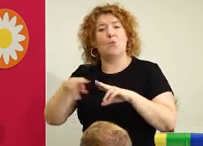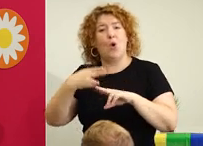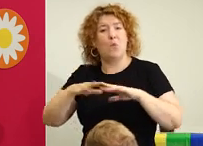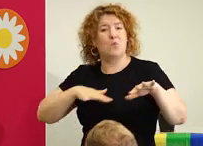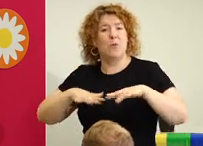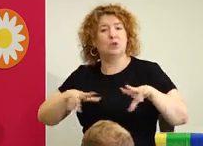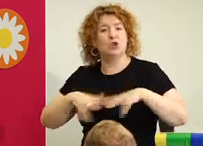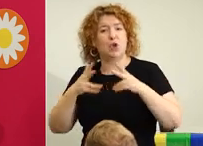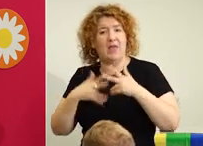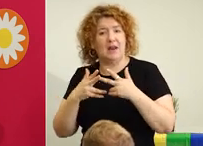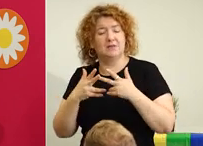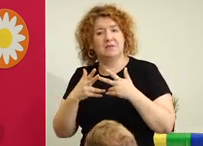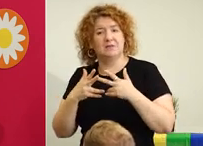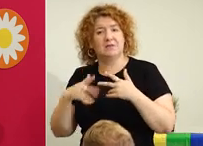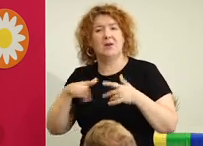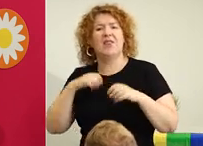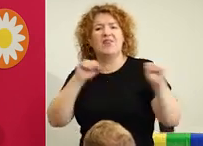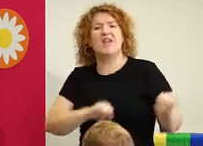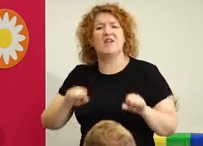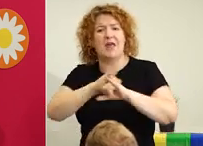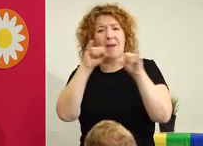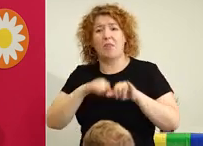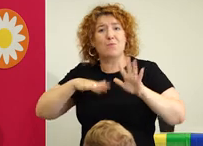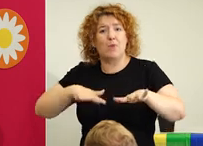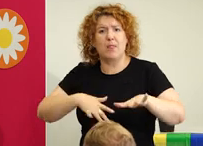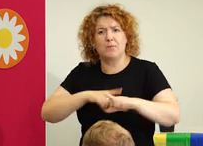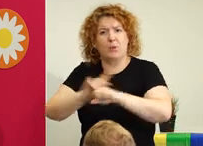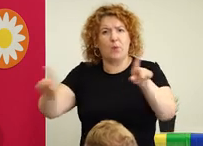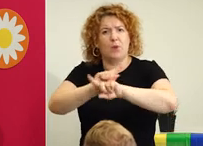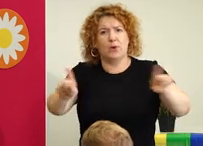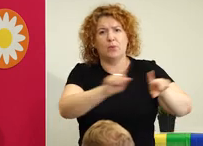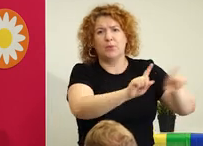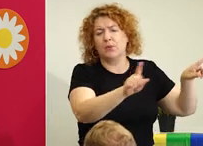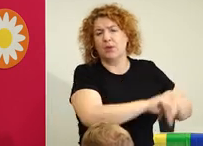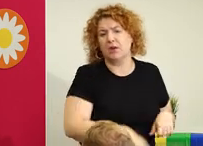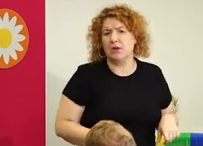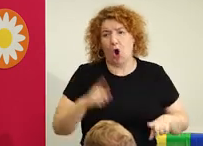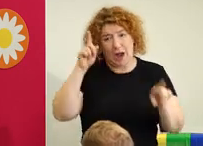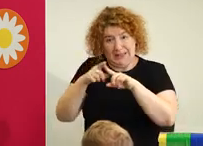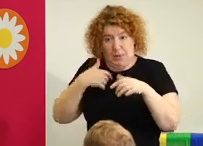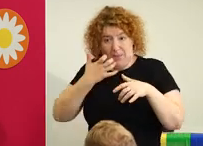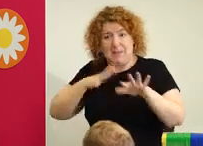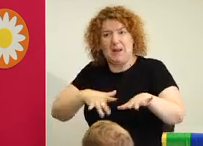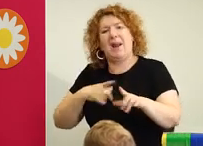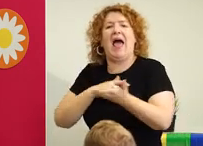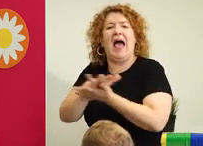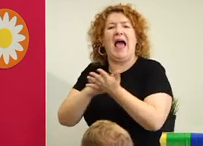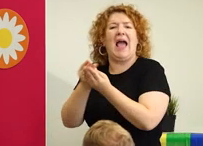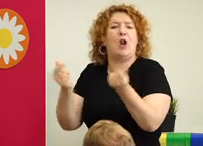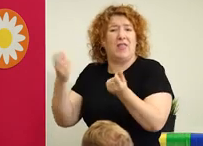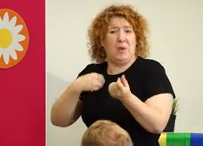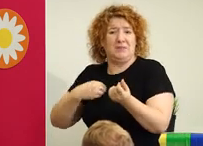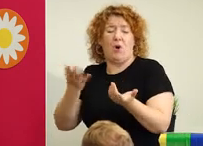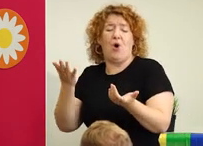a los movimientos sociales que defienden la paz, cómo se impiden movilizaciones que piden el fin del genocidio y que piden que Europa